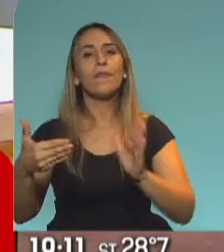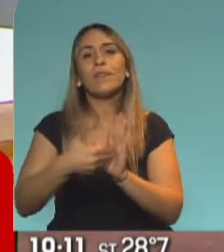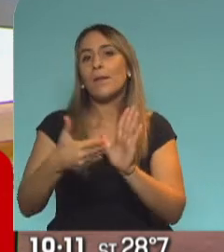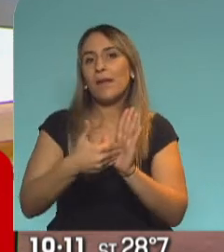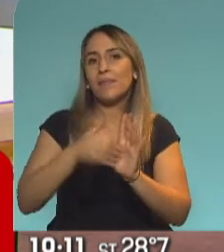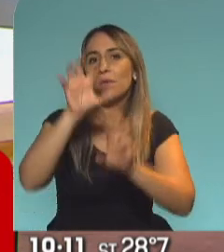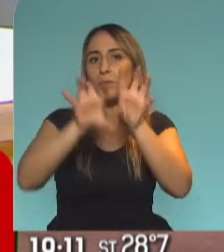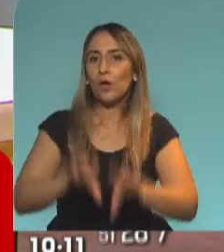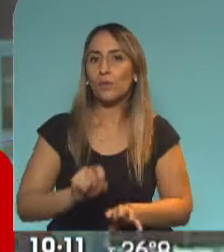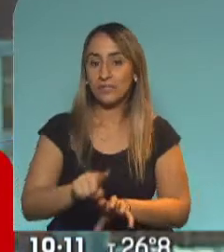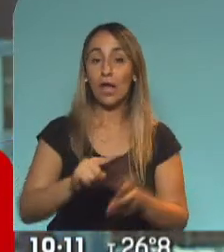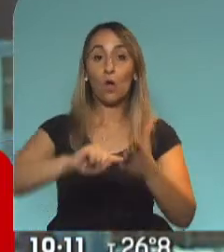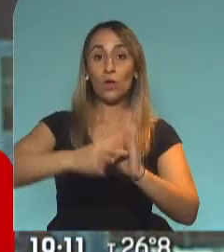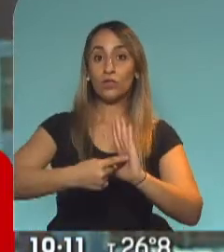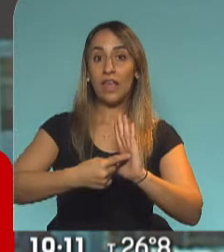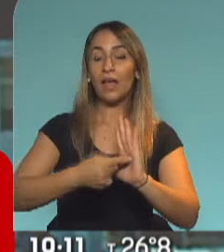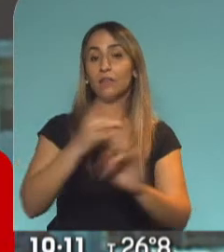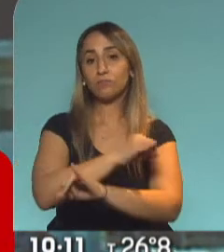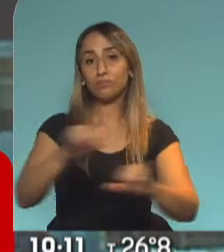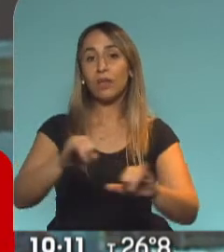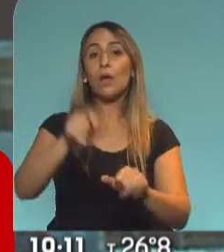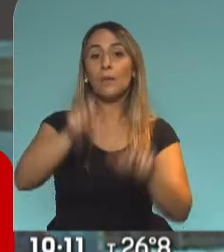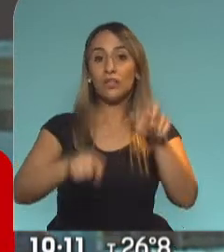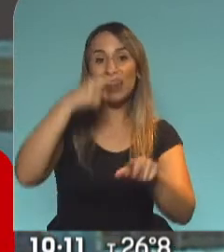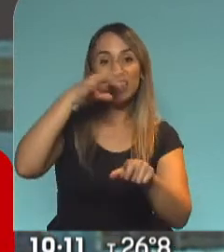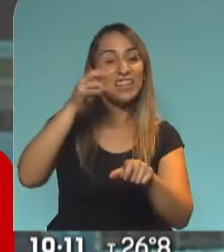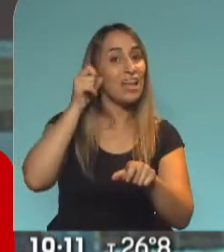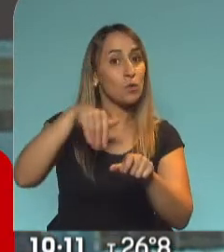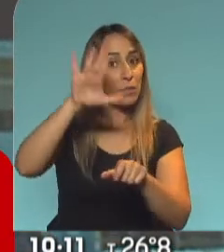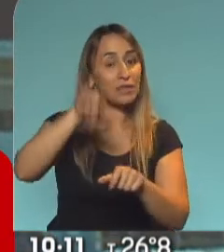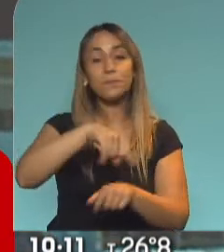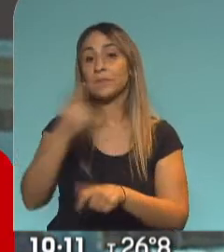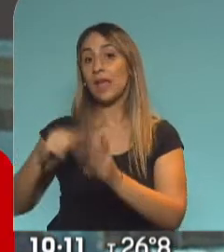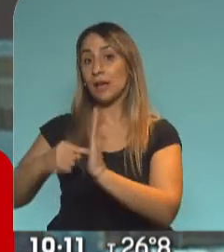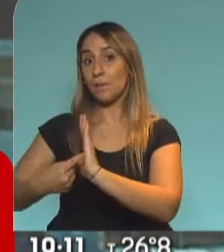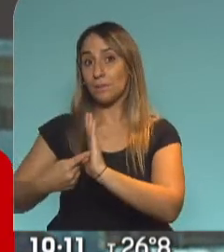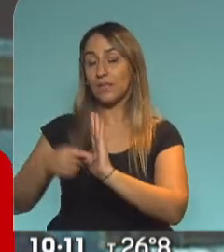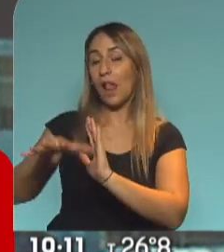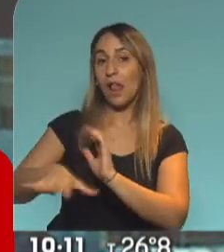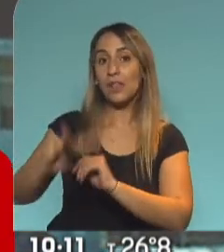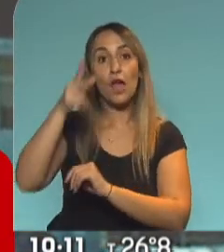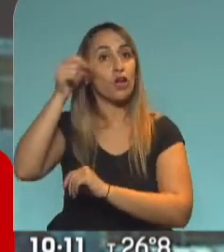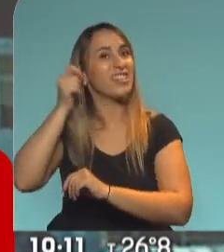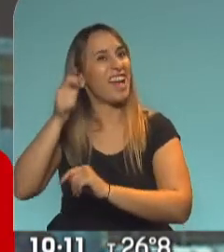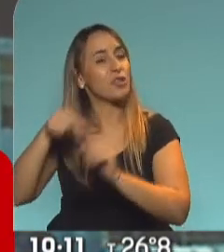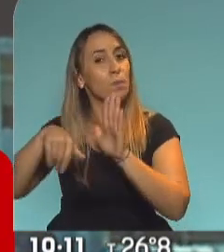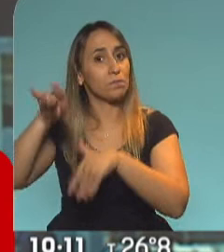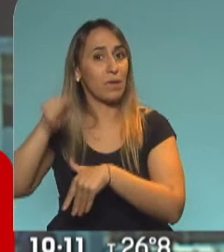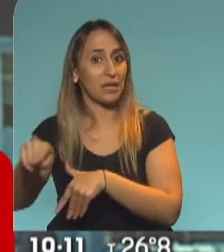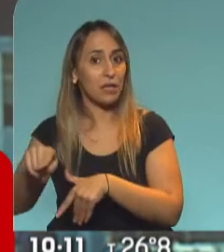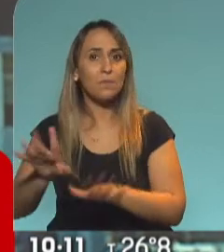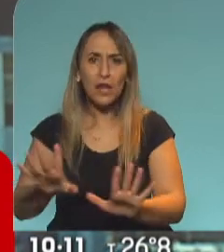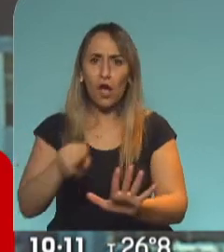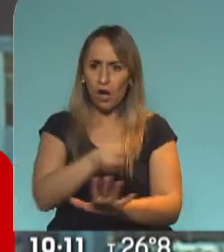Buenos Aires arrancó por mayores de 70 años. En la ciudad de Buenos Aires 80. arrancó por mayores de 80 años. Sí. Pero en ningún momento se determinó en ese escalón dónde entraba el